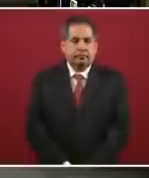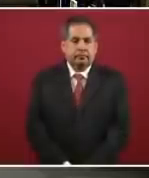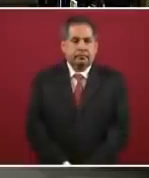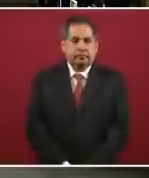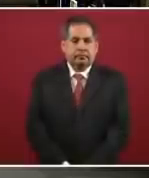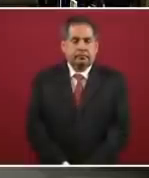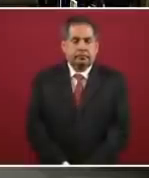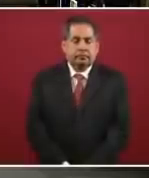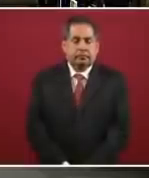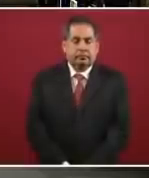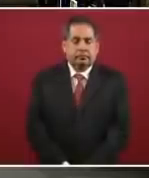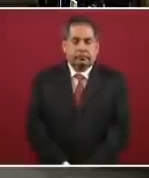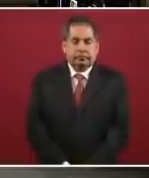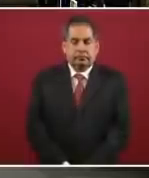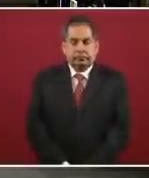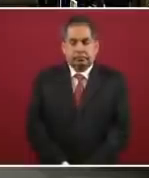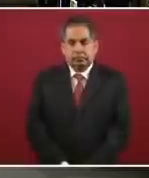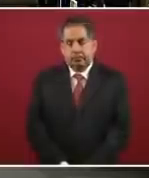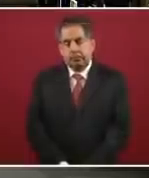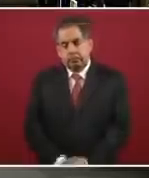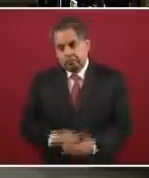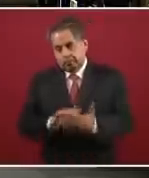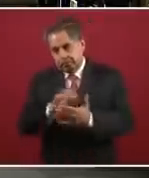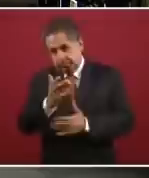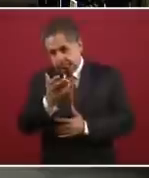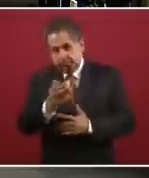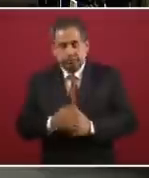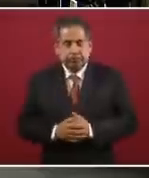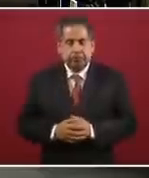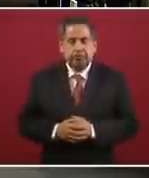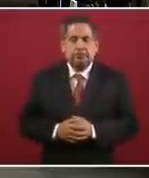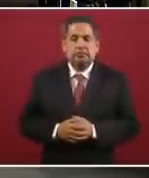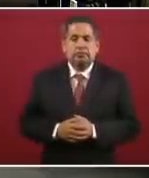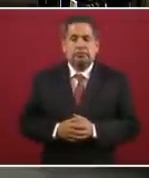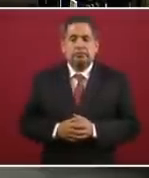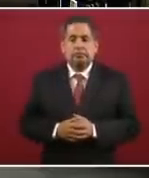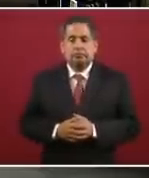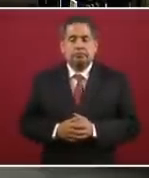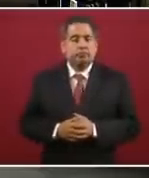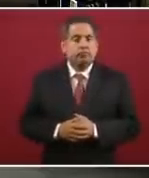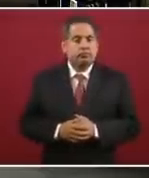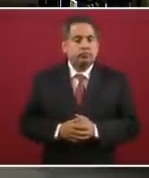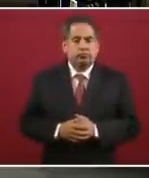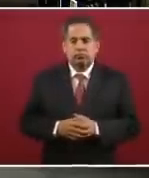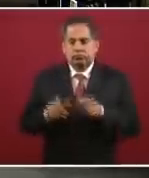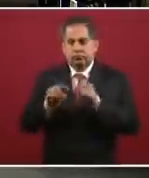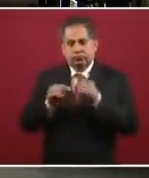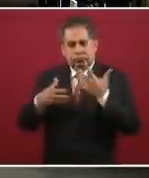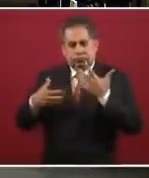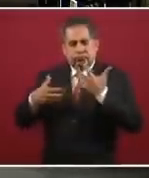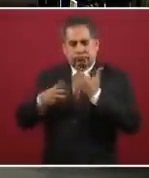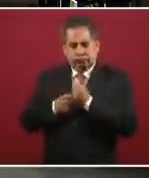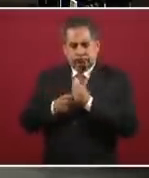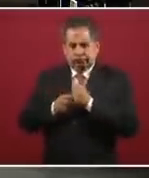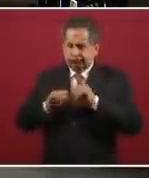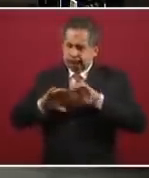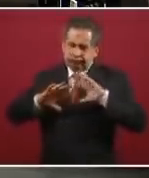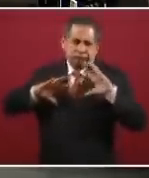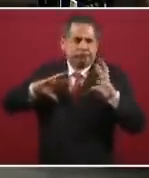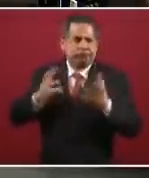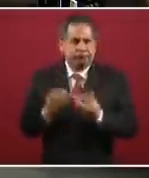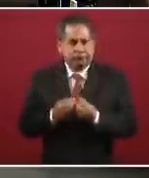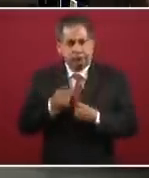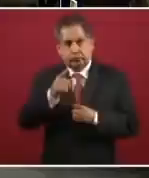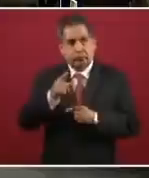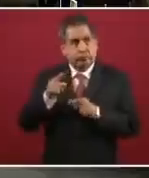Gracias. Señor Casierre y Erraso, servidor, estamos en como síntesis, como gran resumen de su